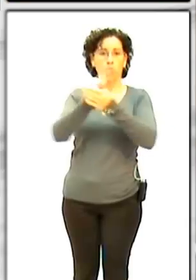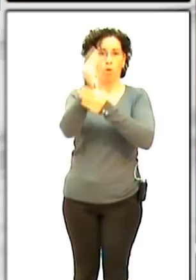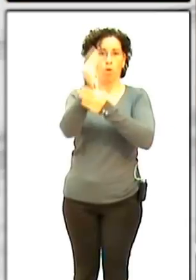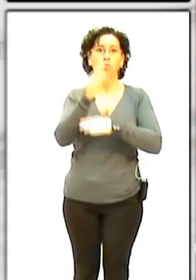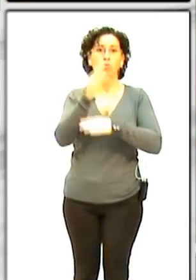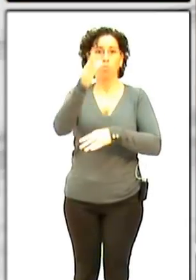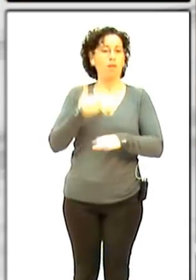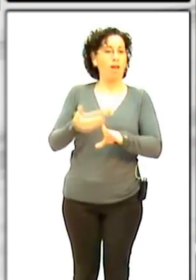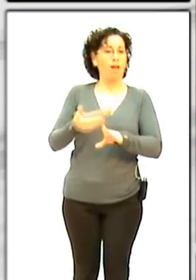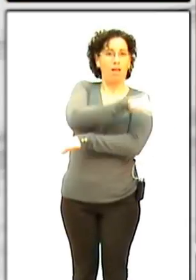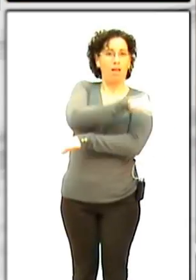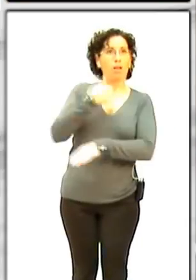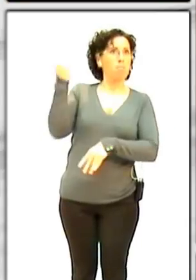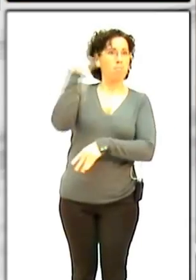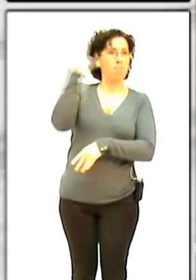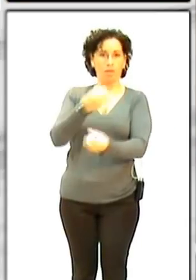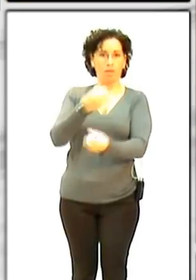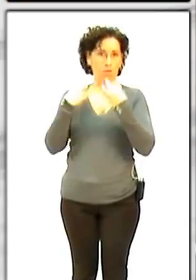alcanzarlo, verlo. También hay otras